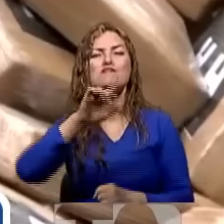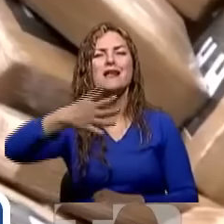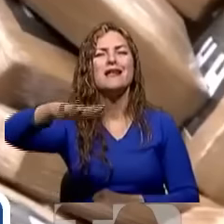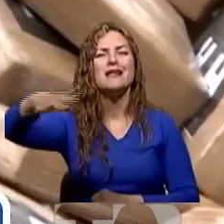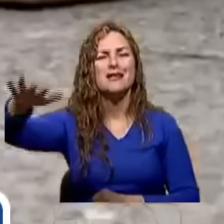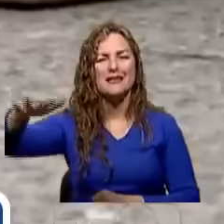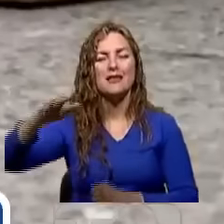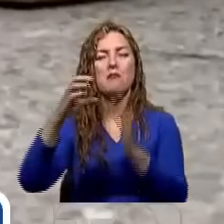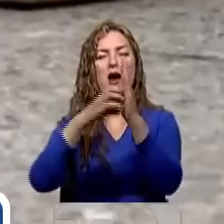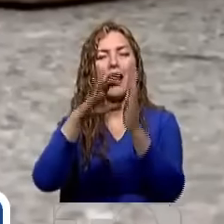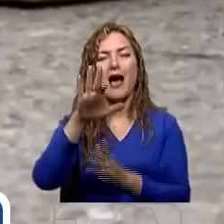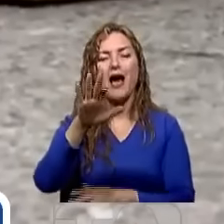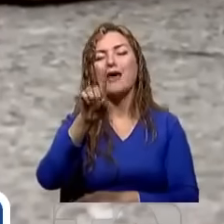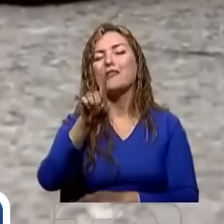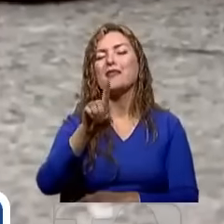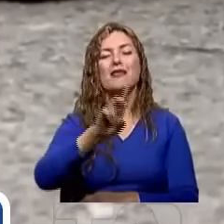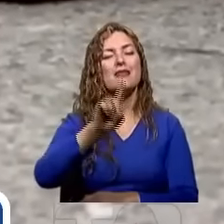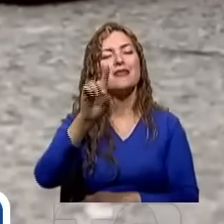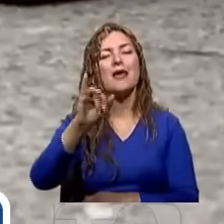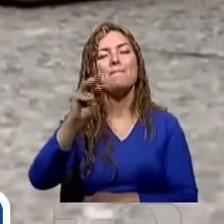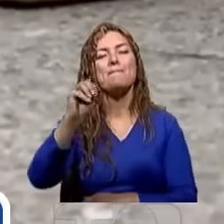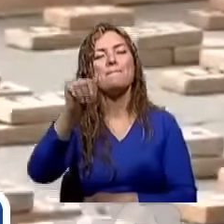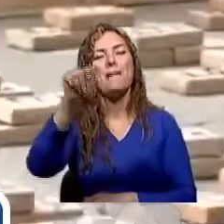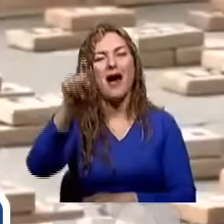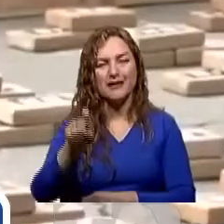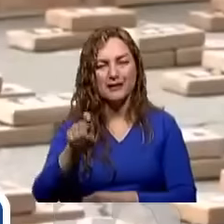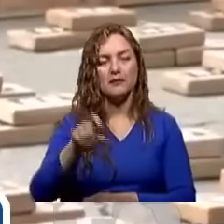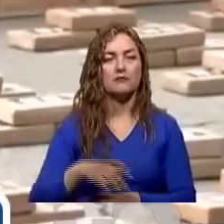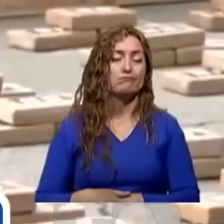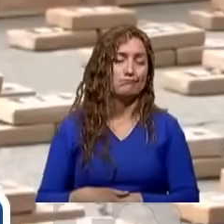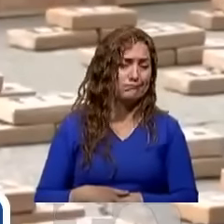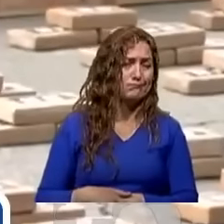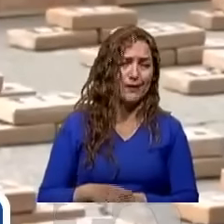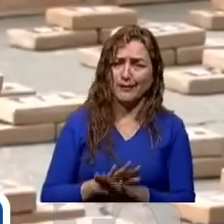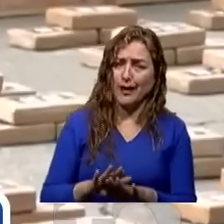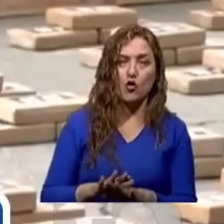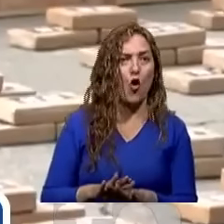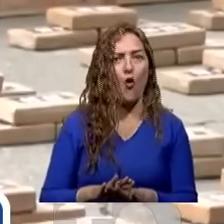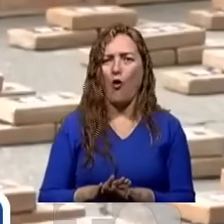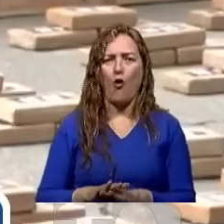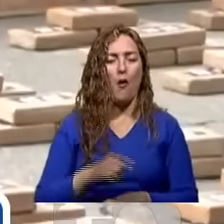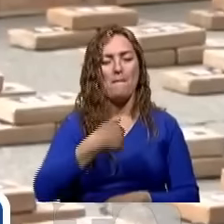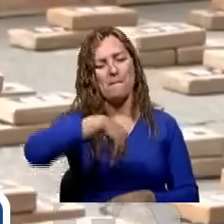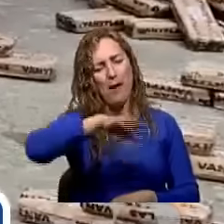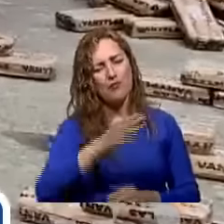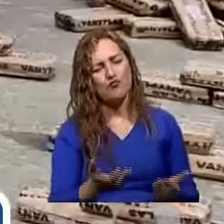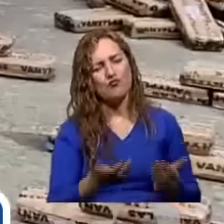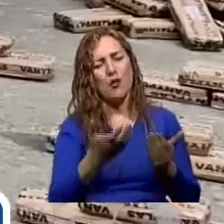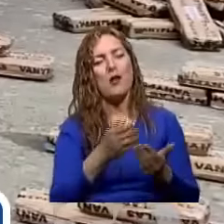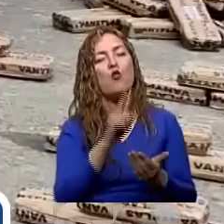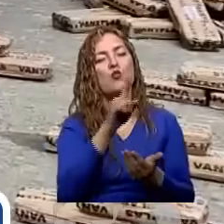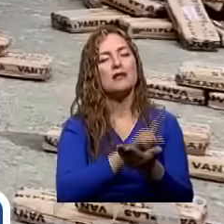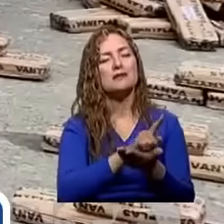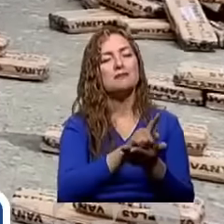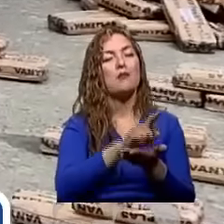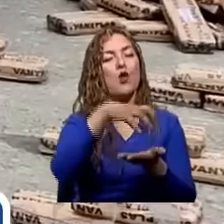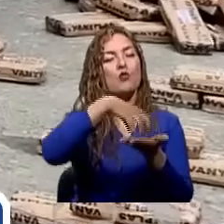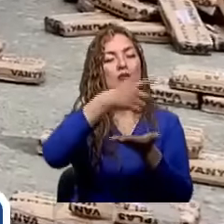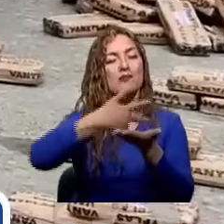registrado en la frontera norte. Más de 1/2 tonelada de clorhidrato de cocaína fue decomisada en menos de una semana en la provincia del